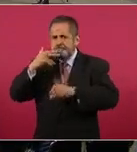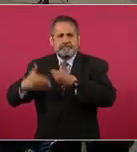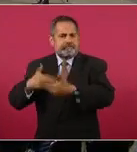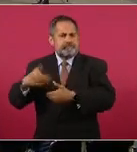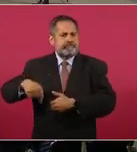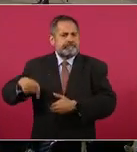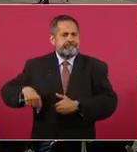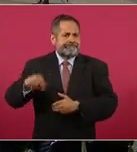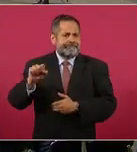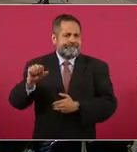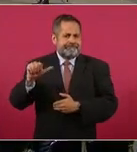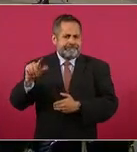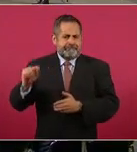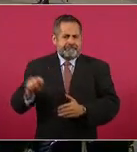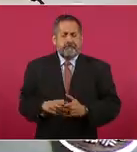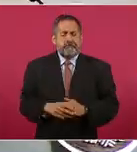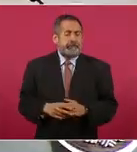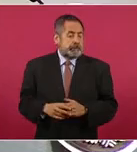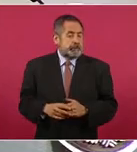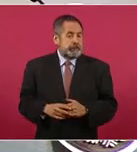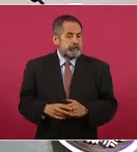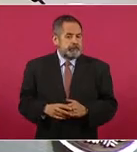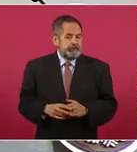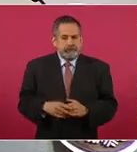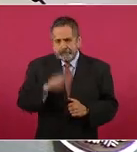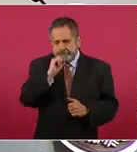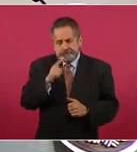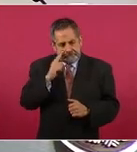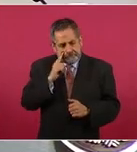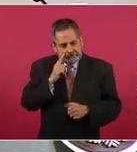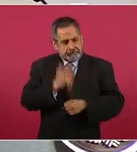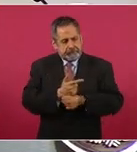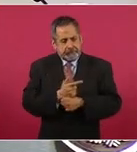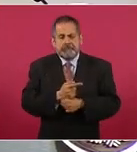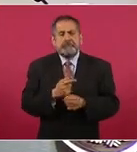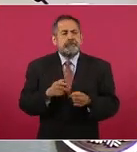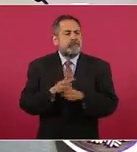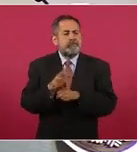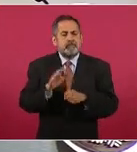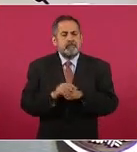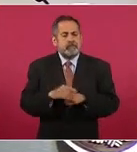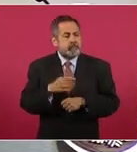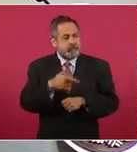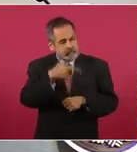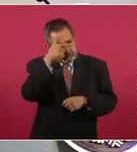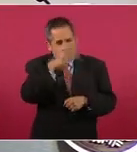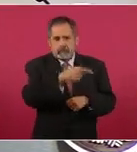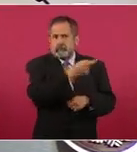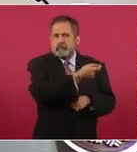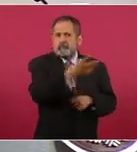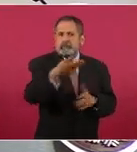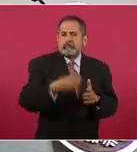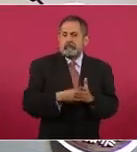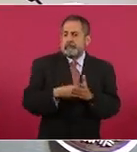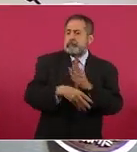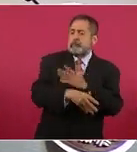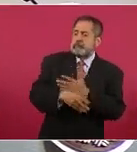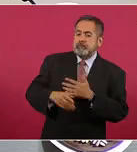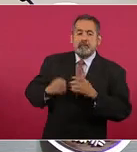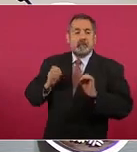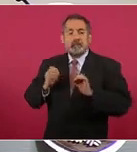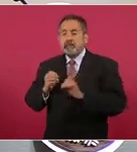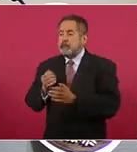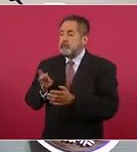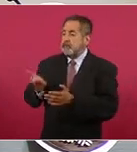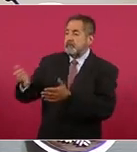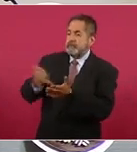También esto nos ha permitido identificar también algunas estrategias de evasión y de elusión fiscal que nos han llevado